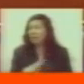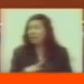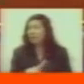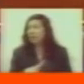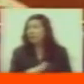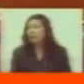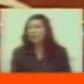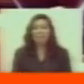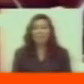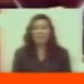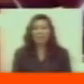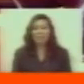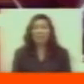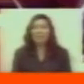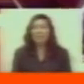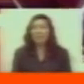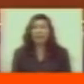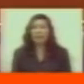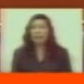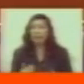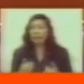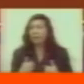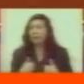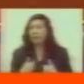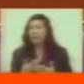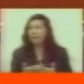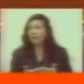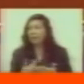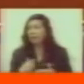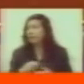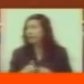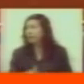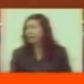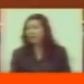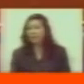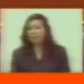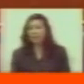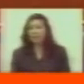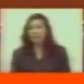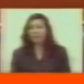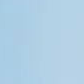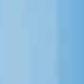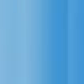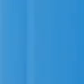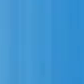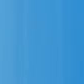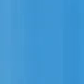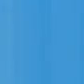cortesía al ministro. O lo que usted teme es que él diga algo y yo después lo revuelque.